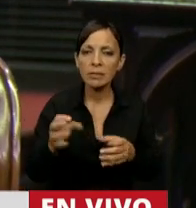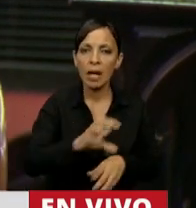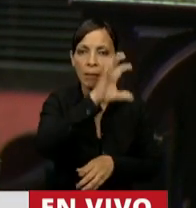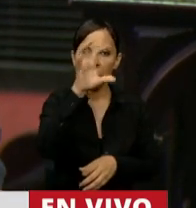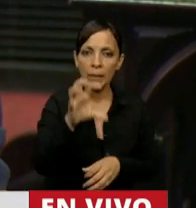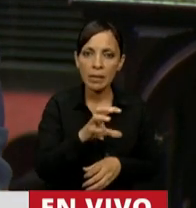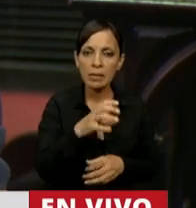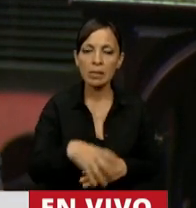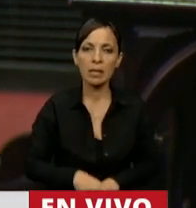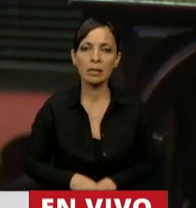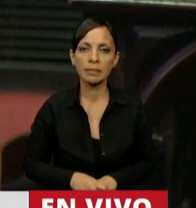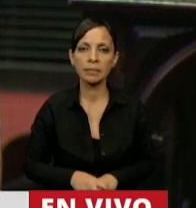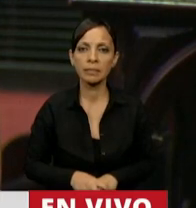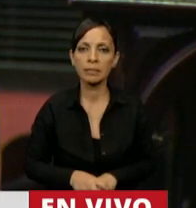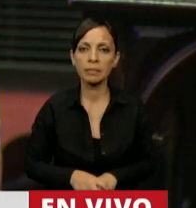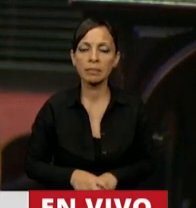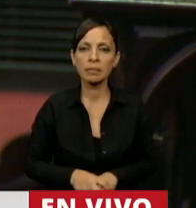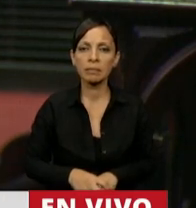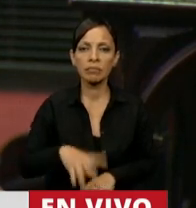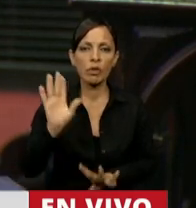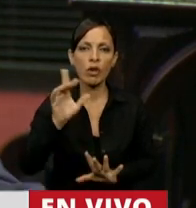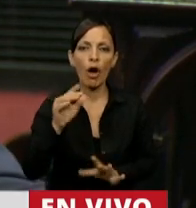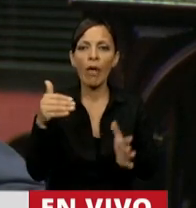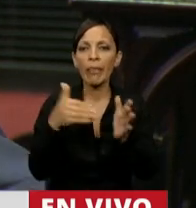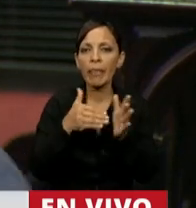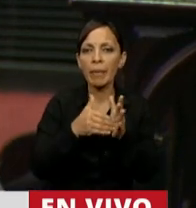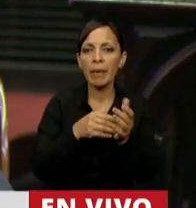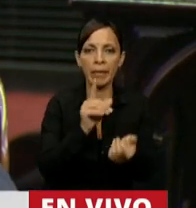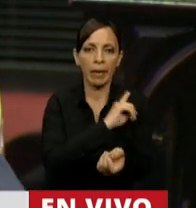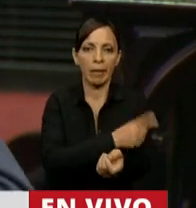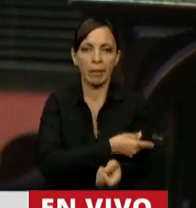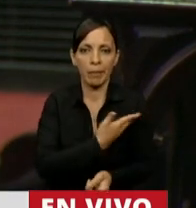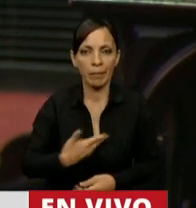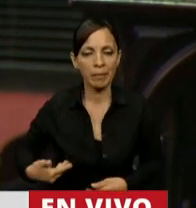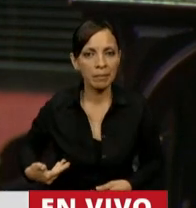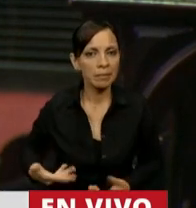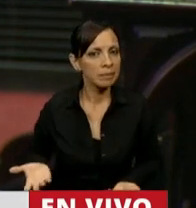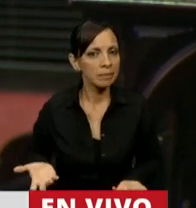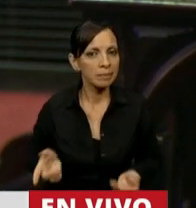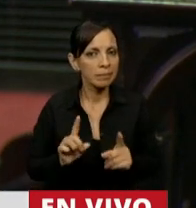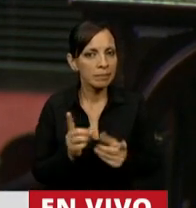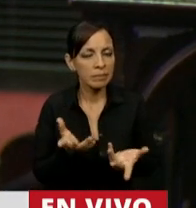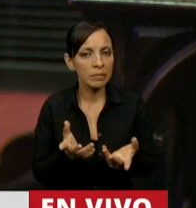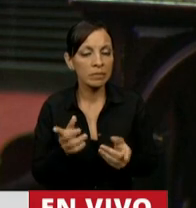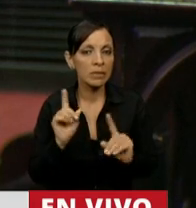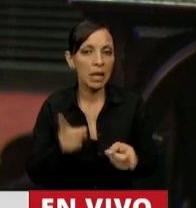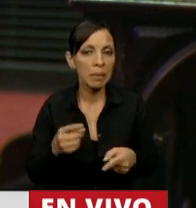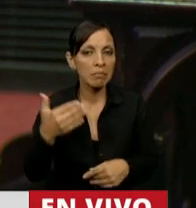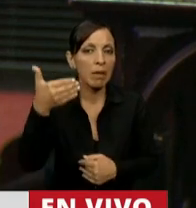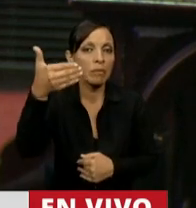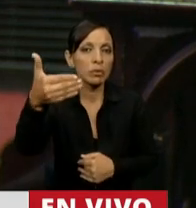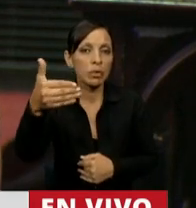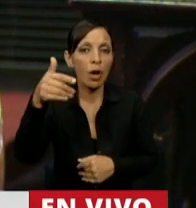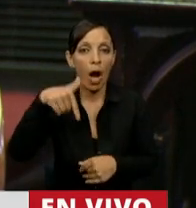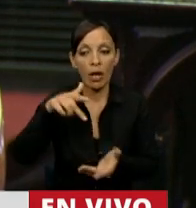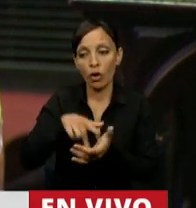provincias, sin depender de la discrecionalidad del Poder Ejecutivo. Y como le decía, el día de mañana, hoy es la Ciudad